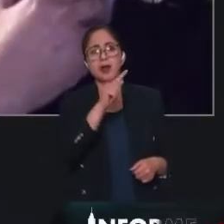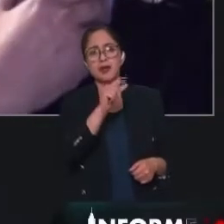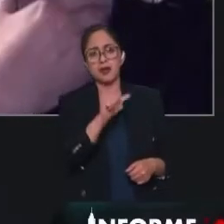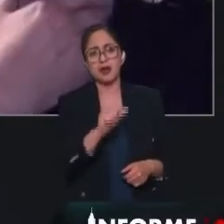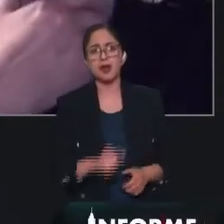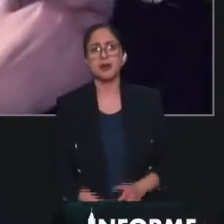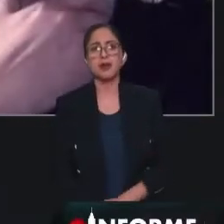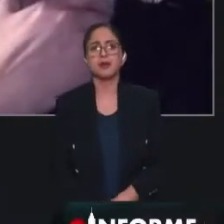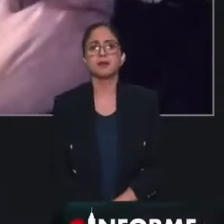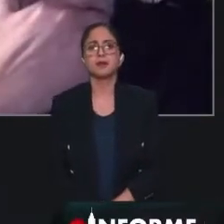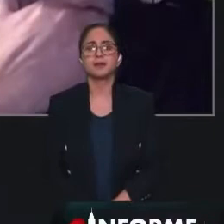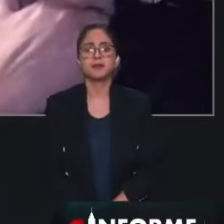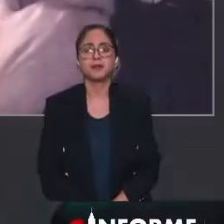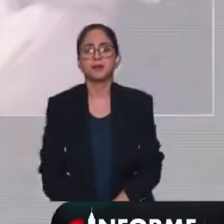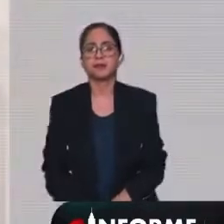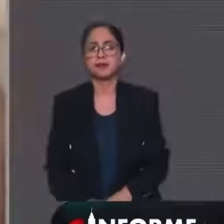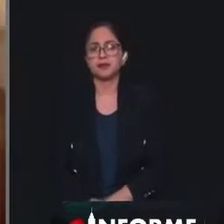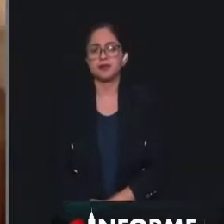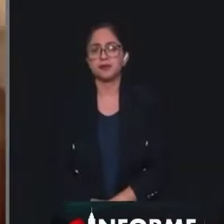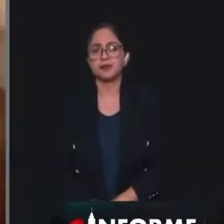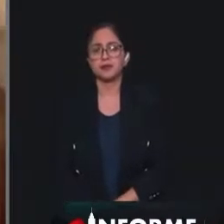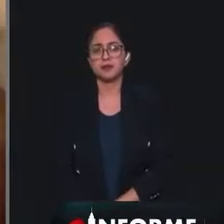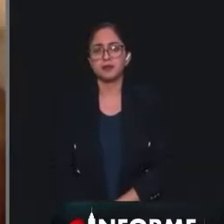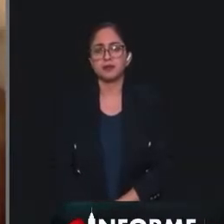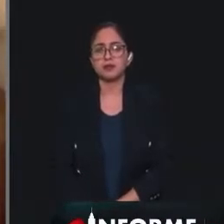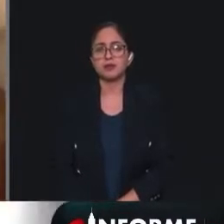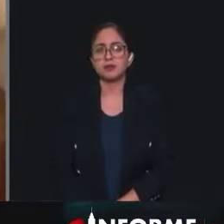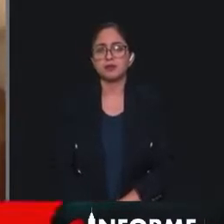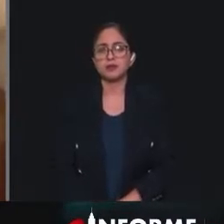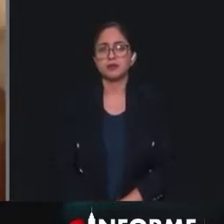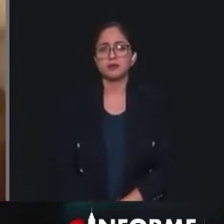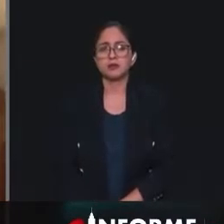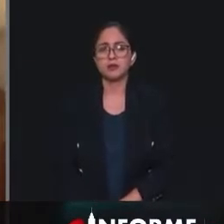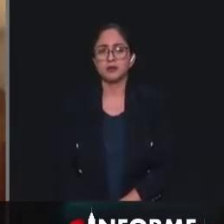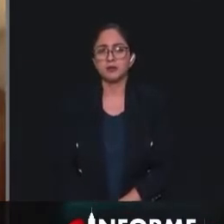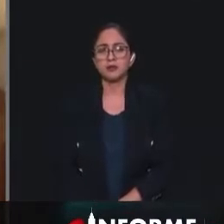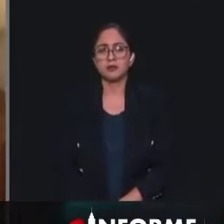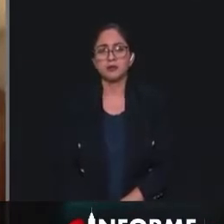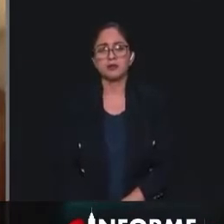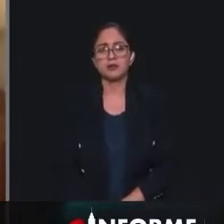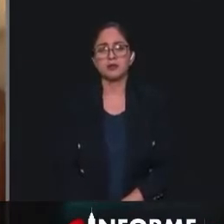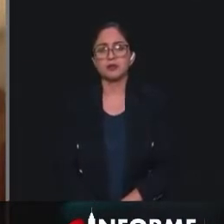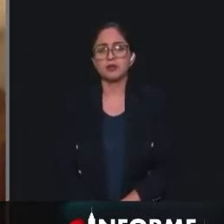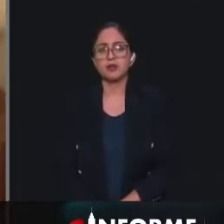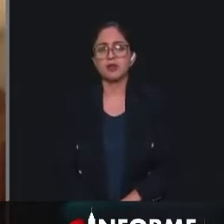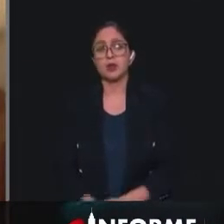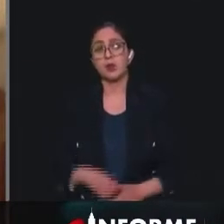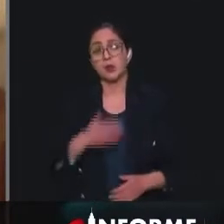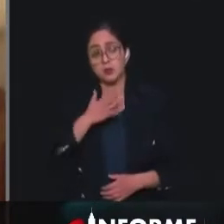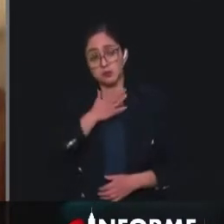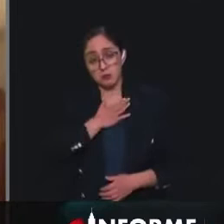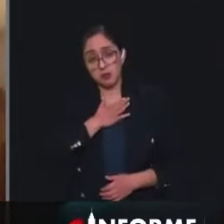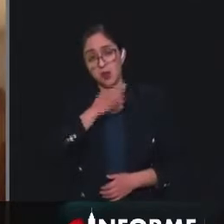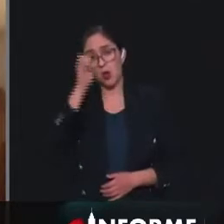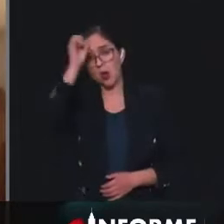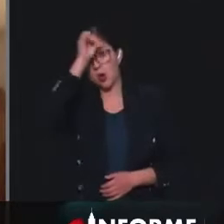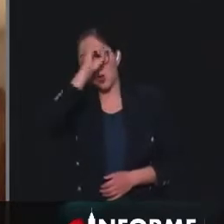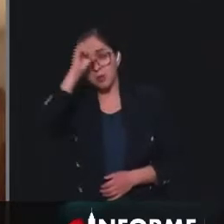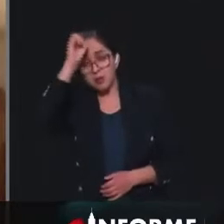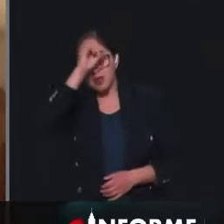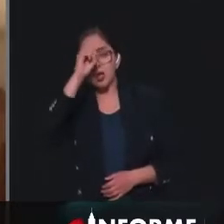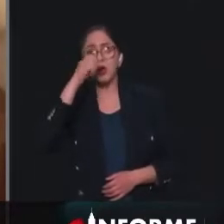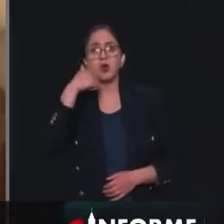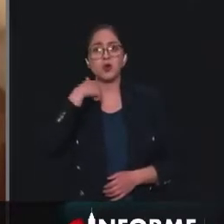Pues creo que hay la mayoría de las cosas, de las críticas que yo tendría o de las puntualizaciones que creo que